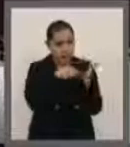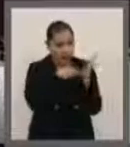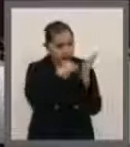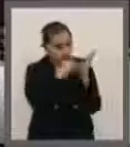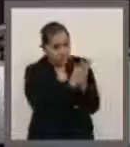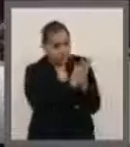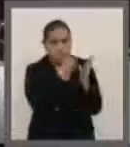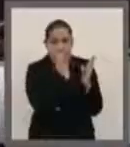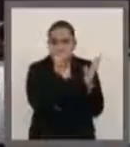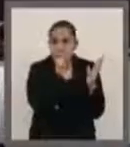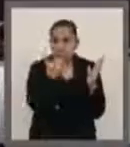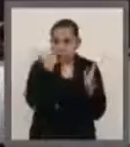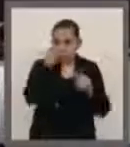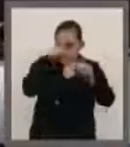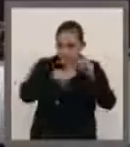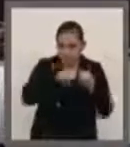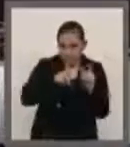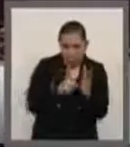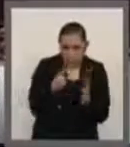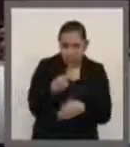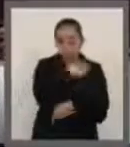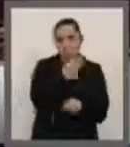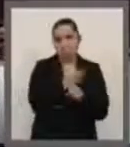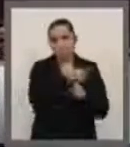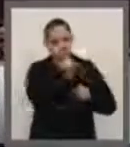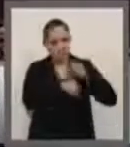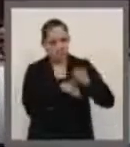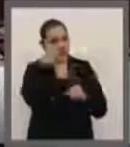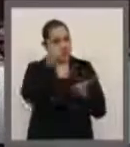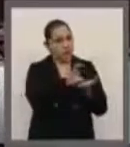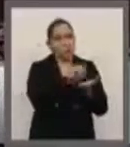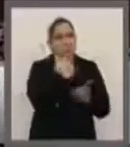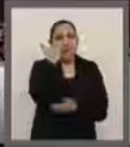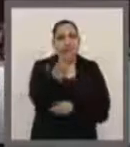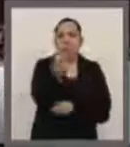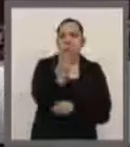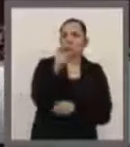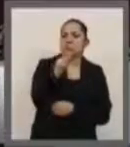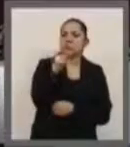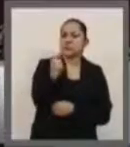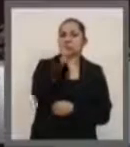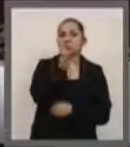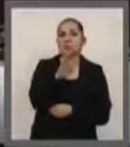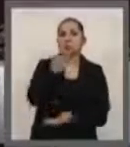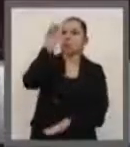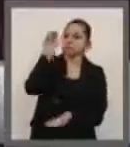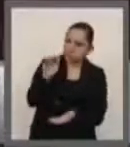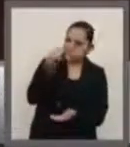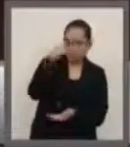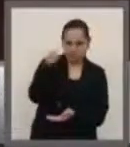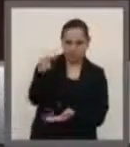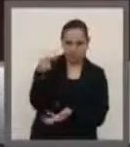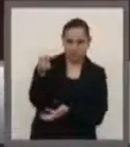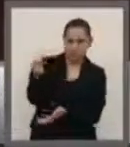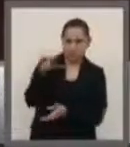en el proyecto de presupuesto de 2018 una reducción de 4.7% al presupuesto de CONACYT. No